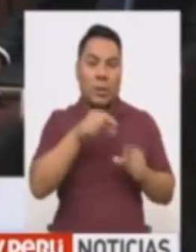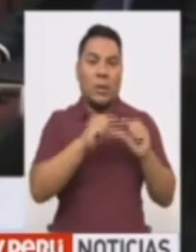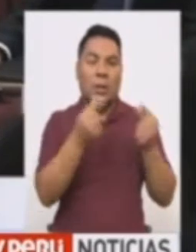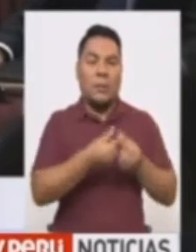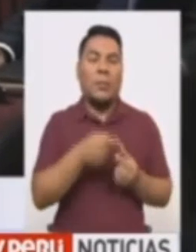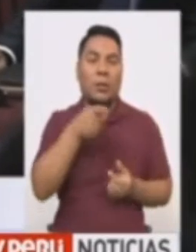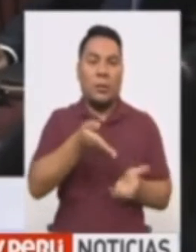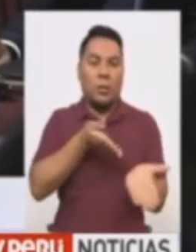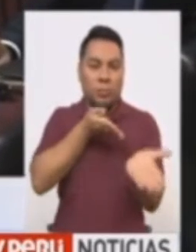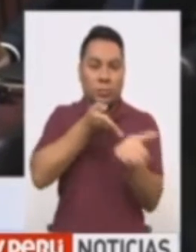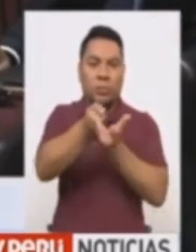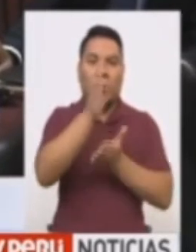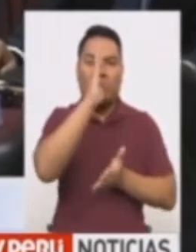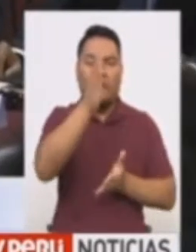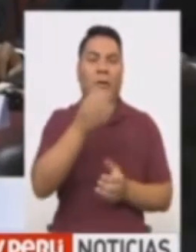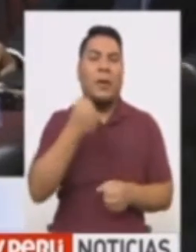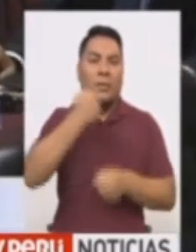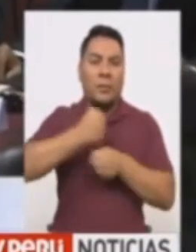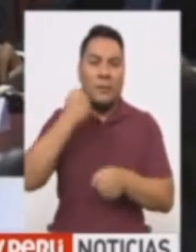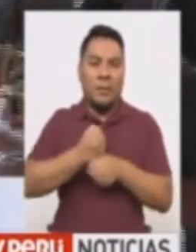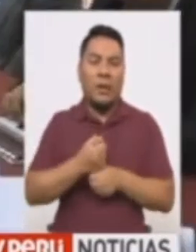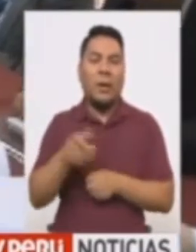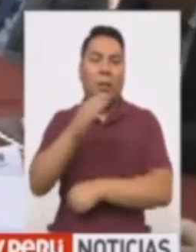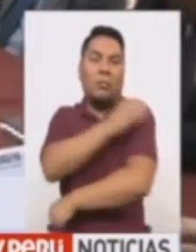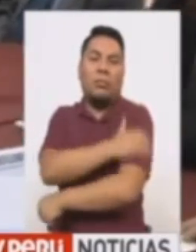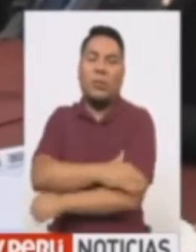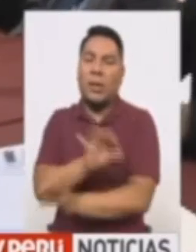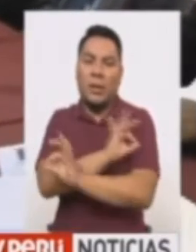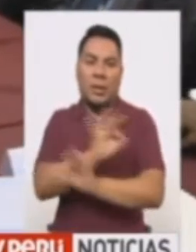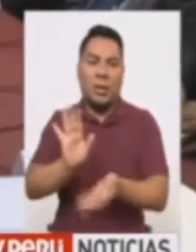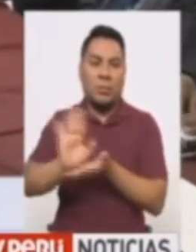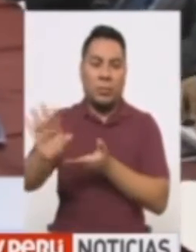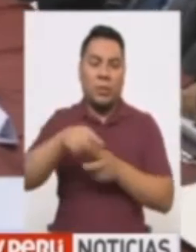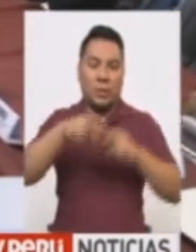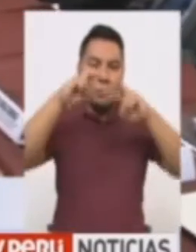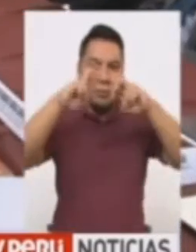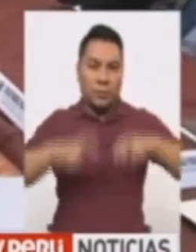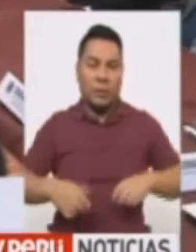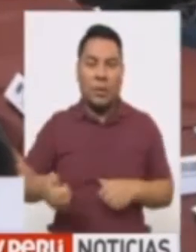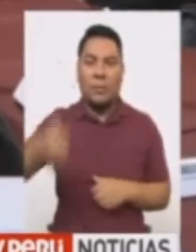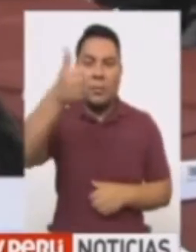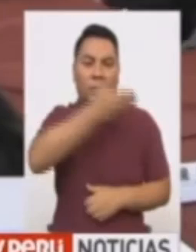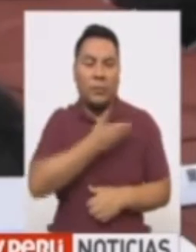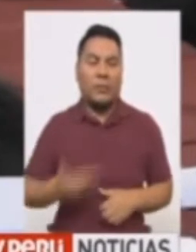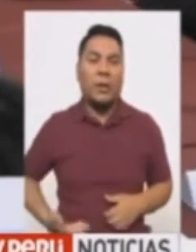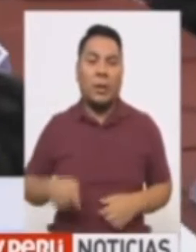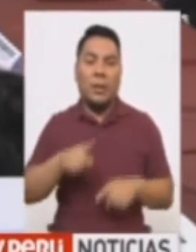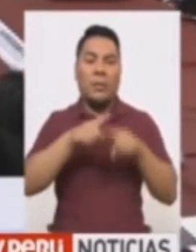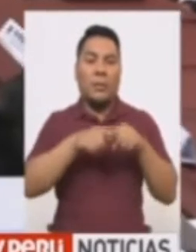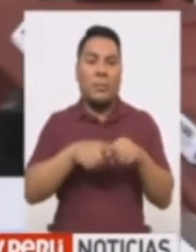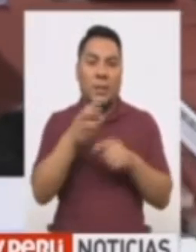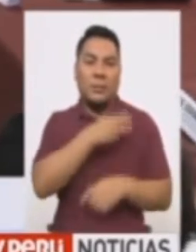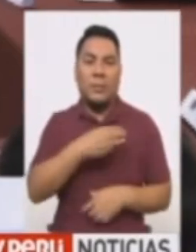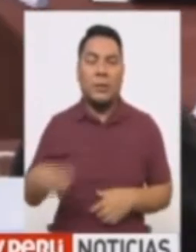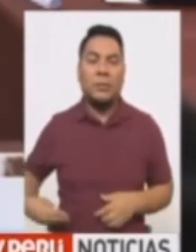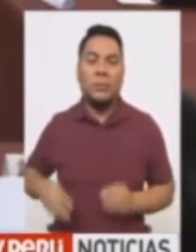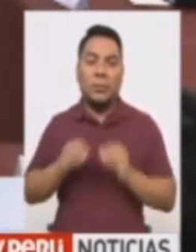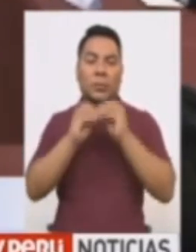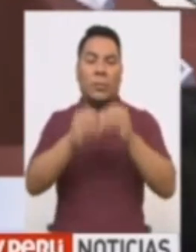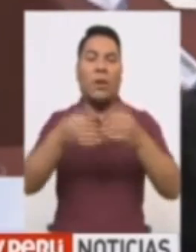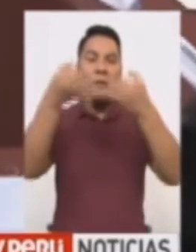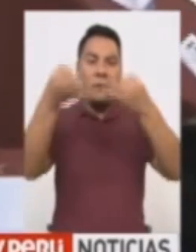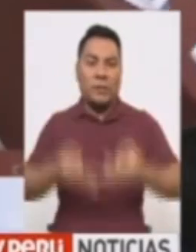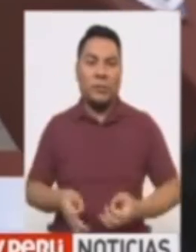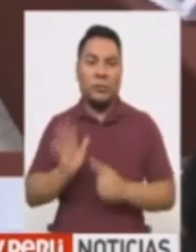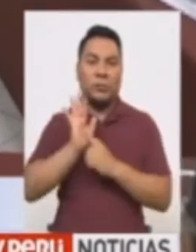presiones de ningún tipo. Sobre los expresidentes que podrían ser investigados, indicó que depende del Ministerio Público plantear la formalización